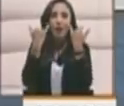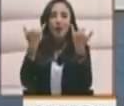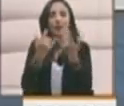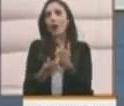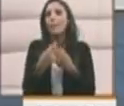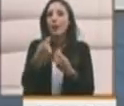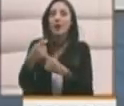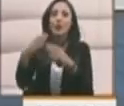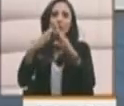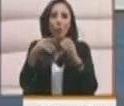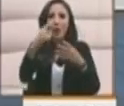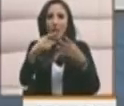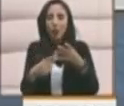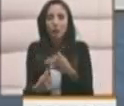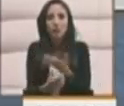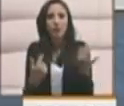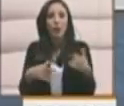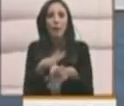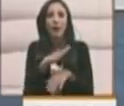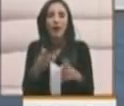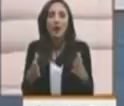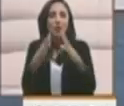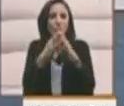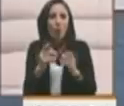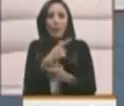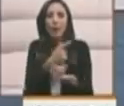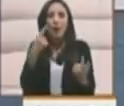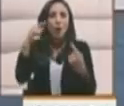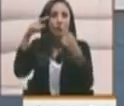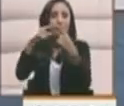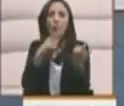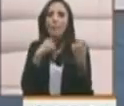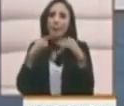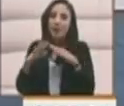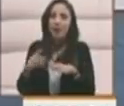el presidente Nicolás Maduro. Tenía incluso, escuche bien, pueblo de Venezuela,